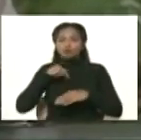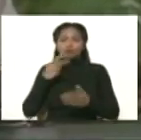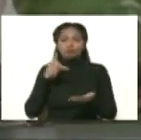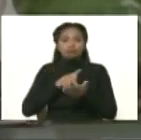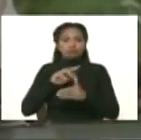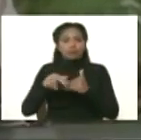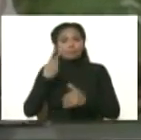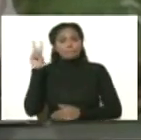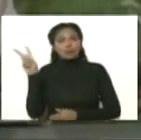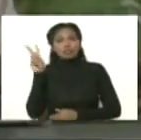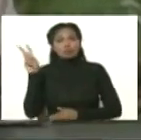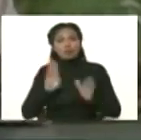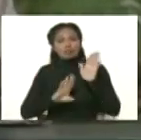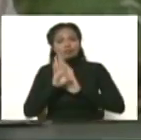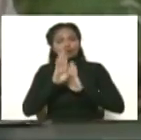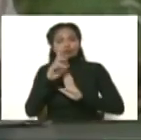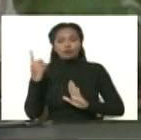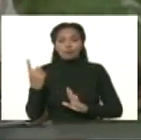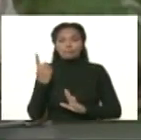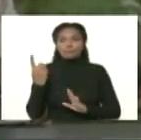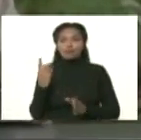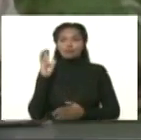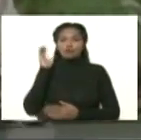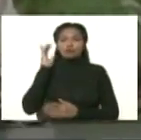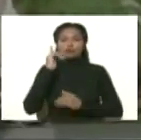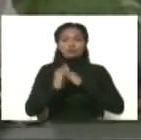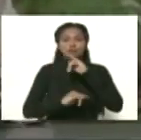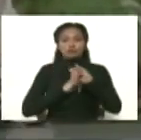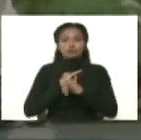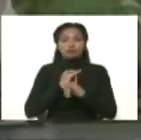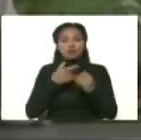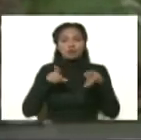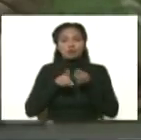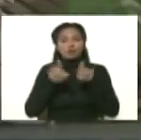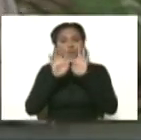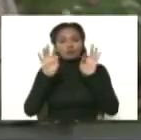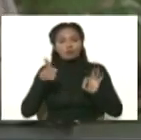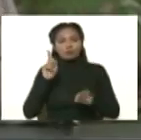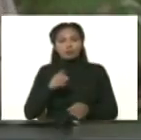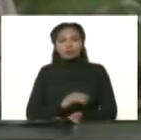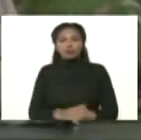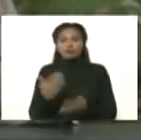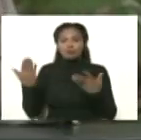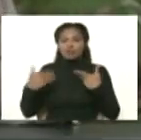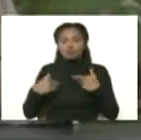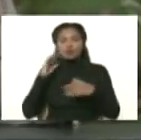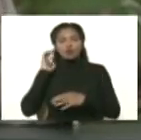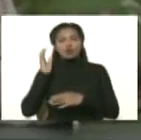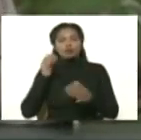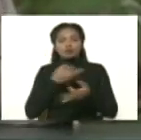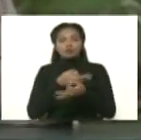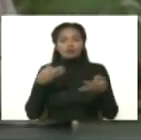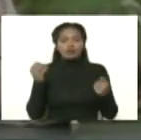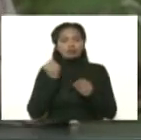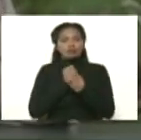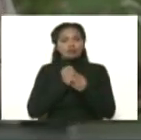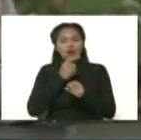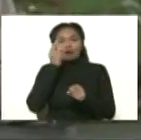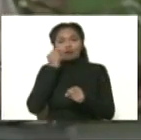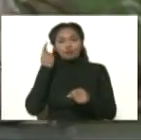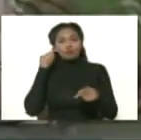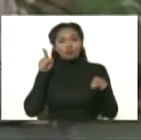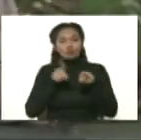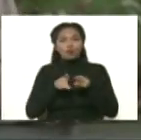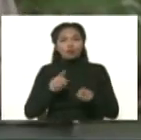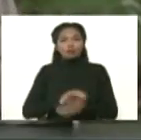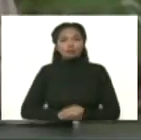Venezuela desarrolle no solamente un Congreso Internacional de los Afrodescendientes, sino que venimos del Congreso Exitoso de los Trabajadores,